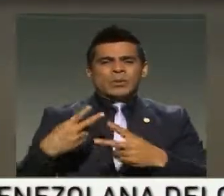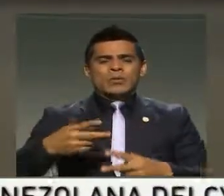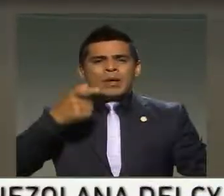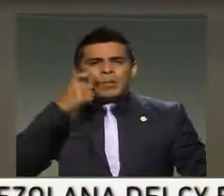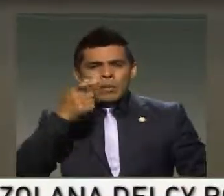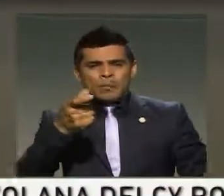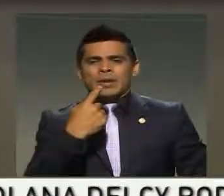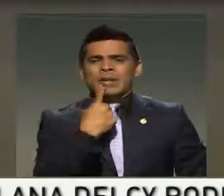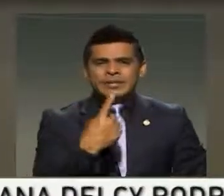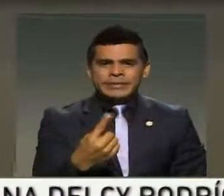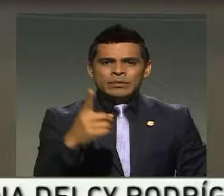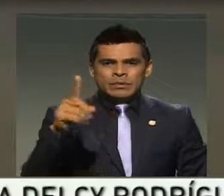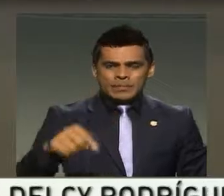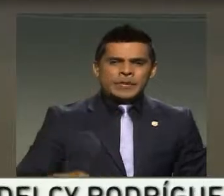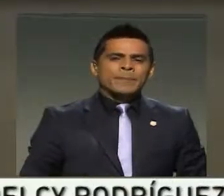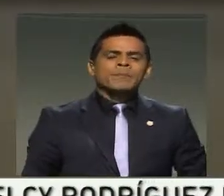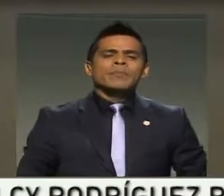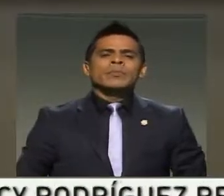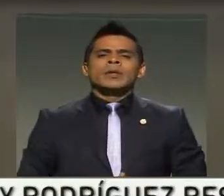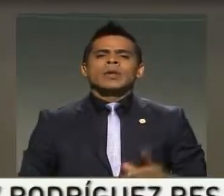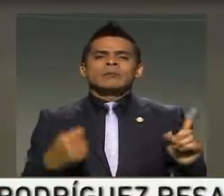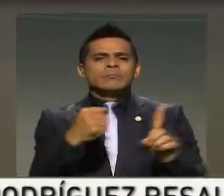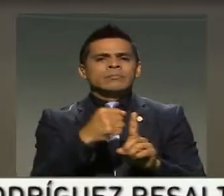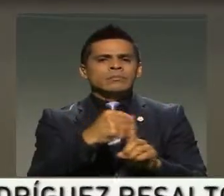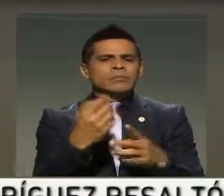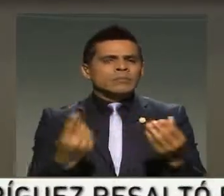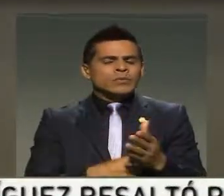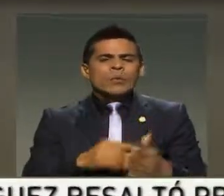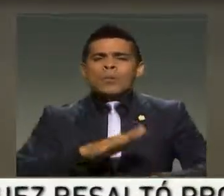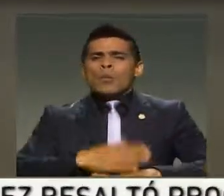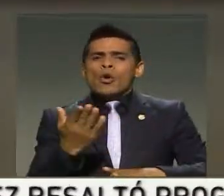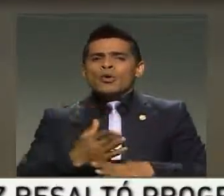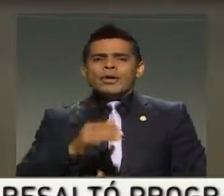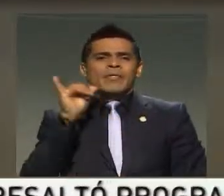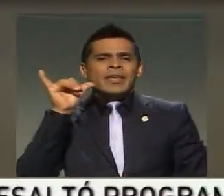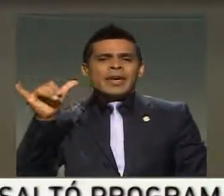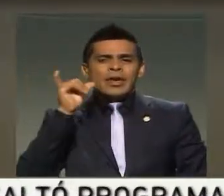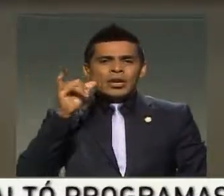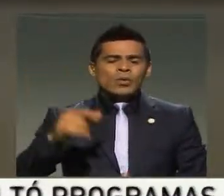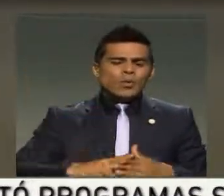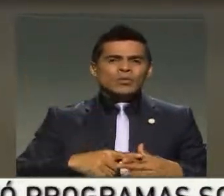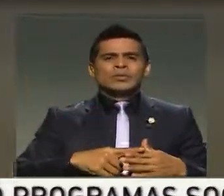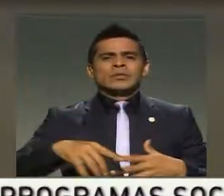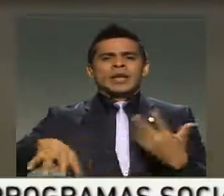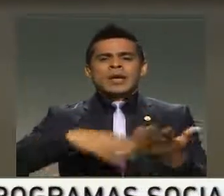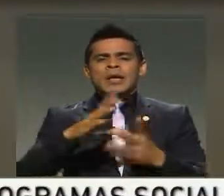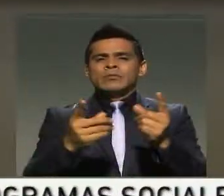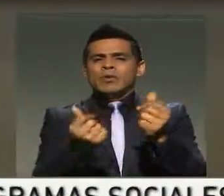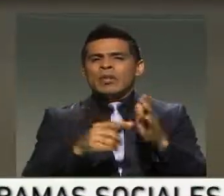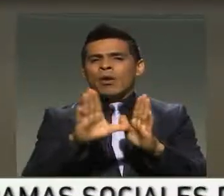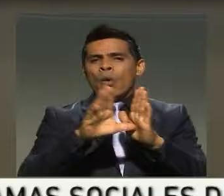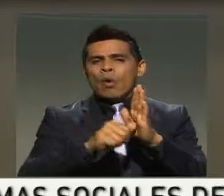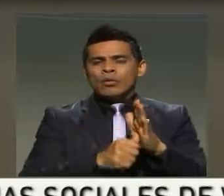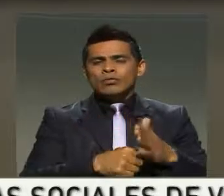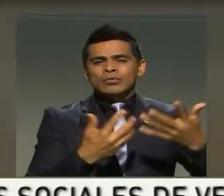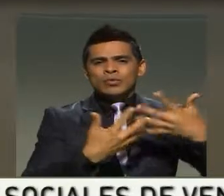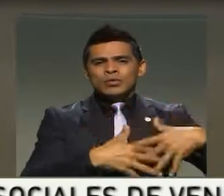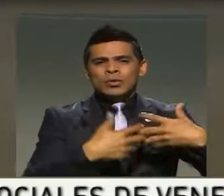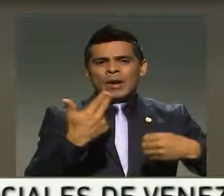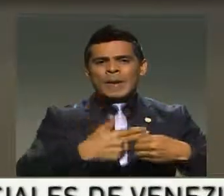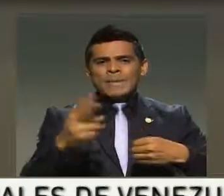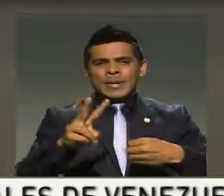tolda política. A su juicio, son amedrentados por denunciar casos de corrupción en la estatal de Petróleos de Venezuela. Veamos el